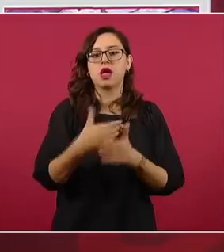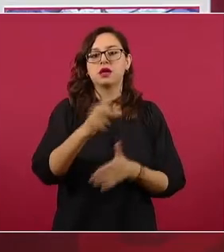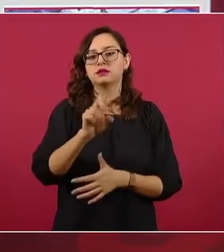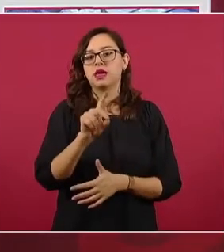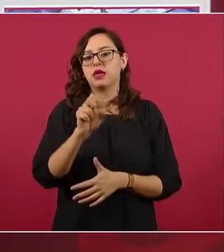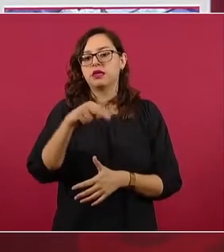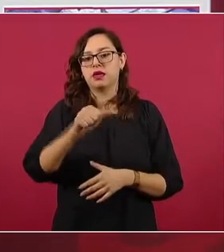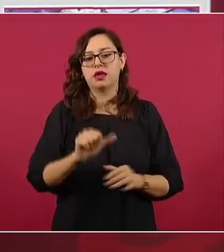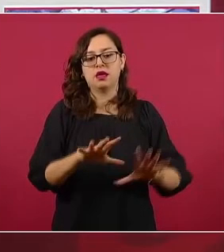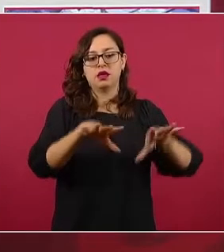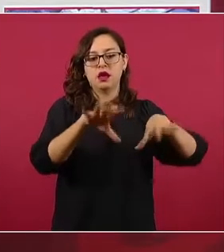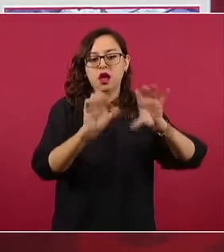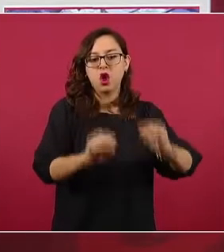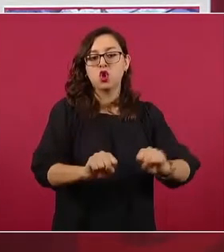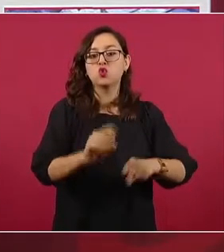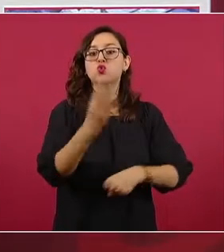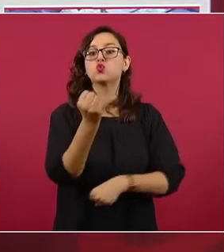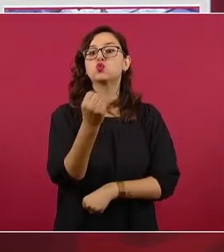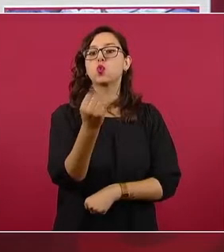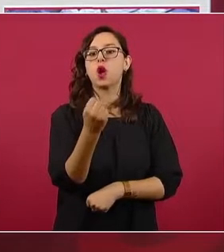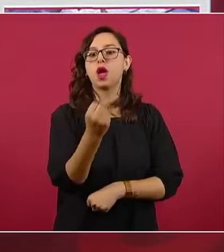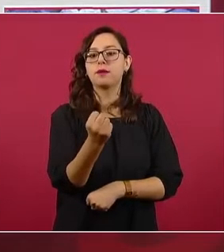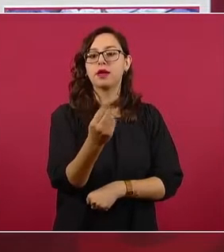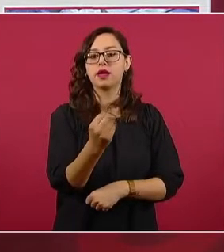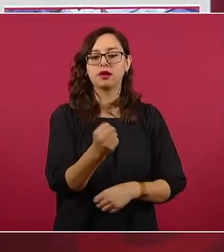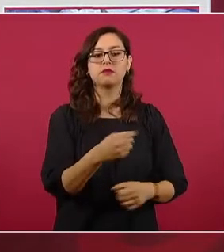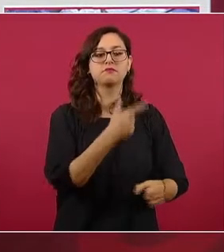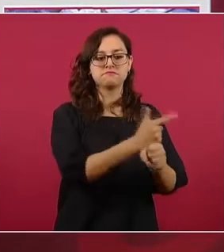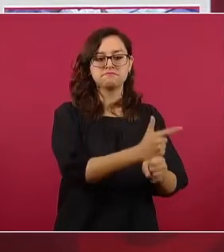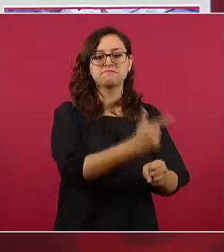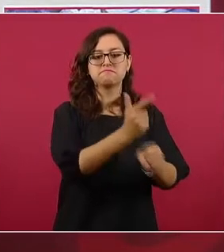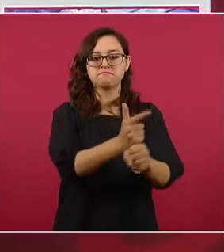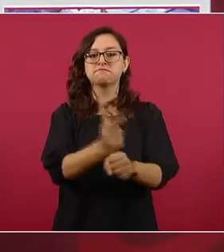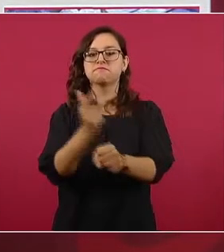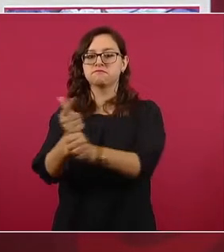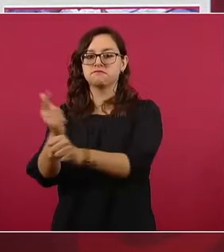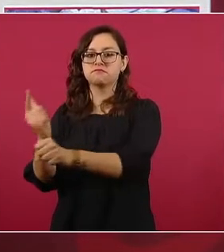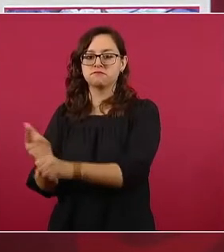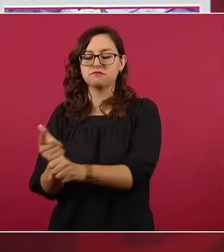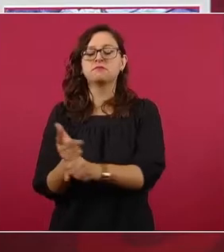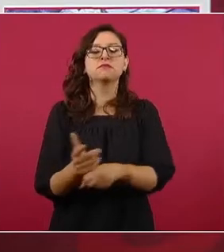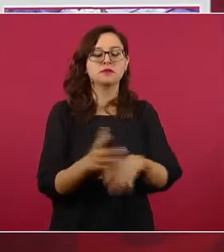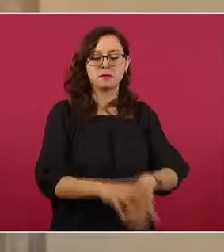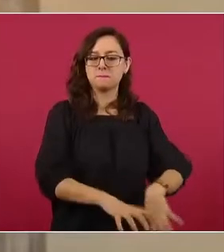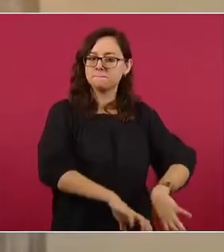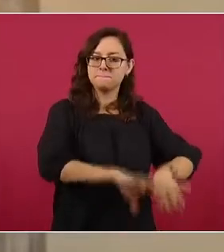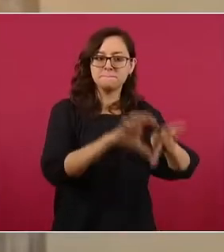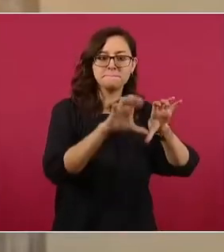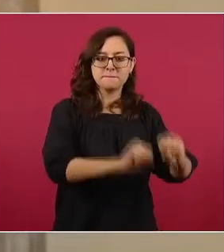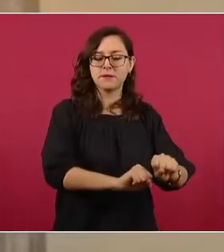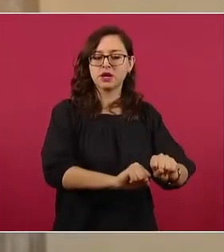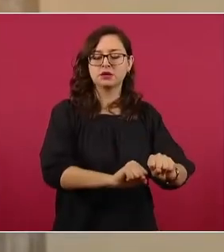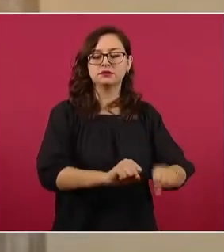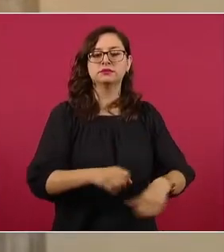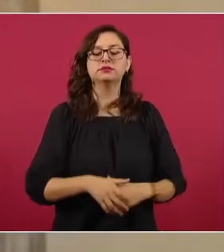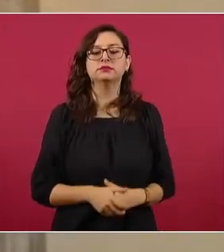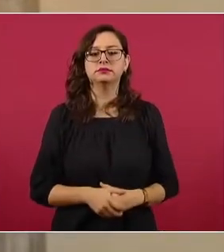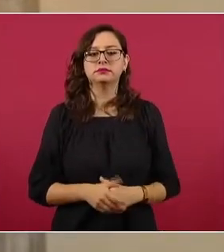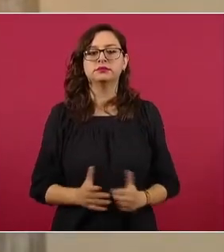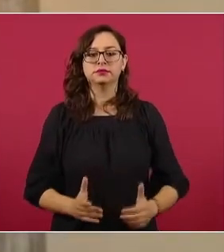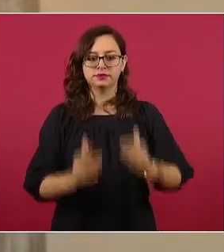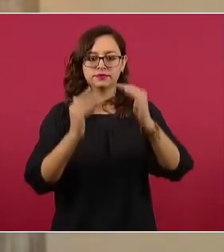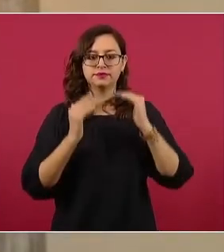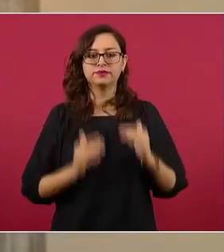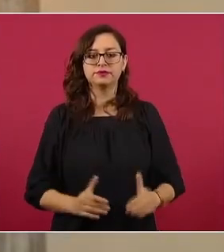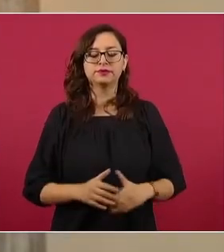aseguraron 9 laboratorios clandestinos, que es parte de la Estrategia Nacional de Seguridad Pública y Cero Impunidad. Siguiente.